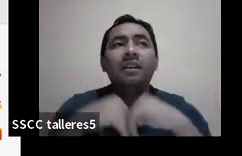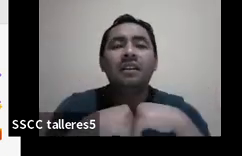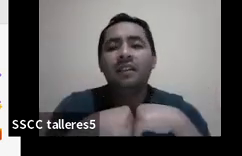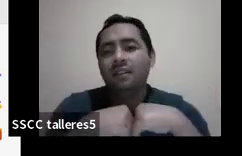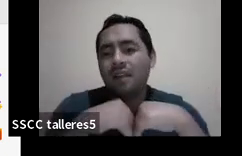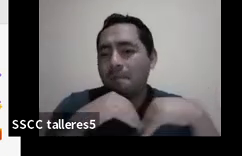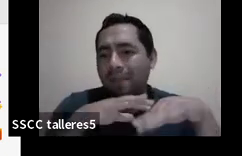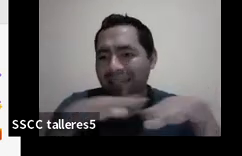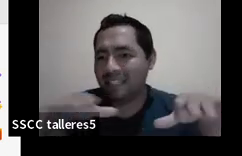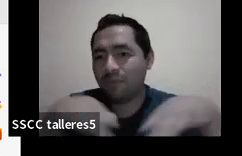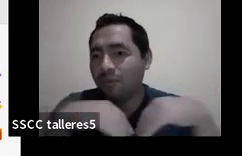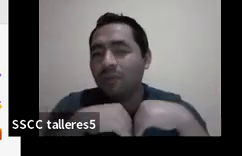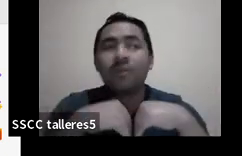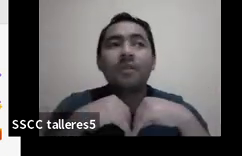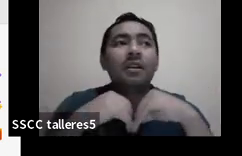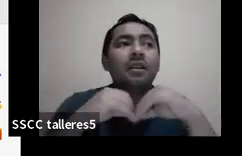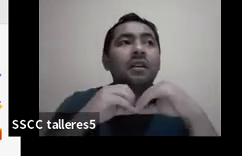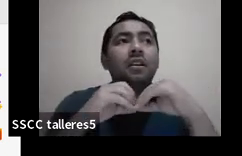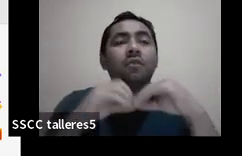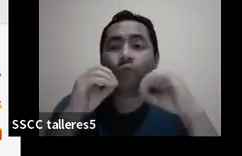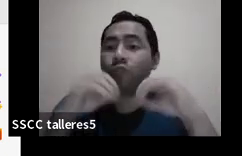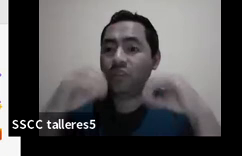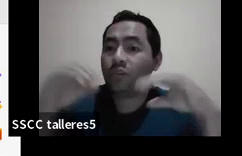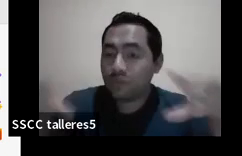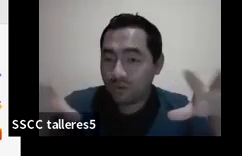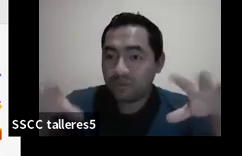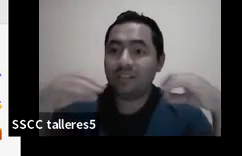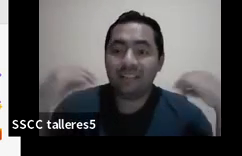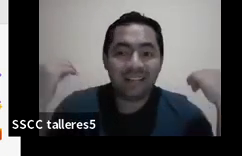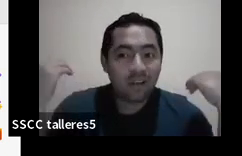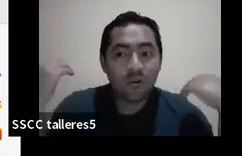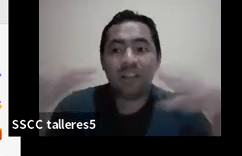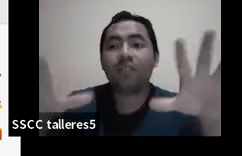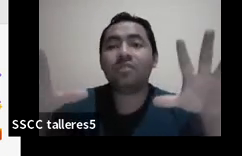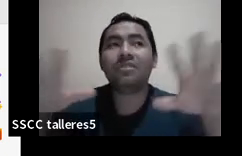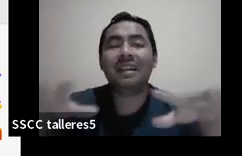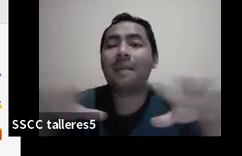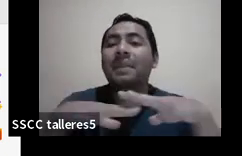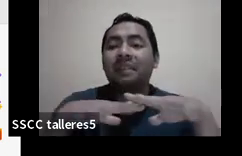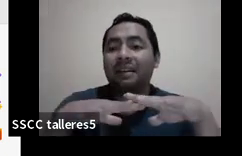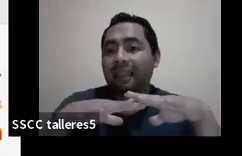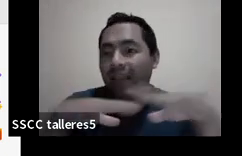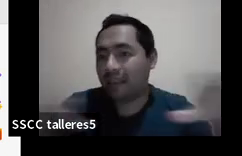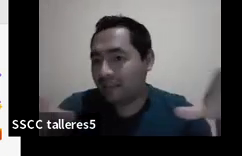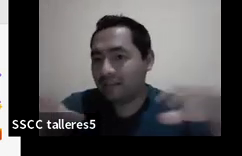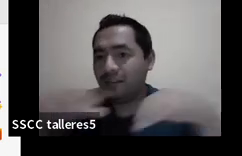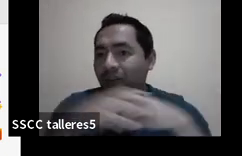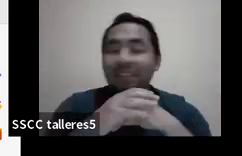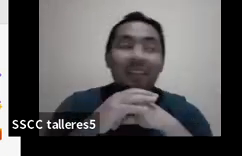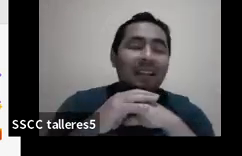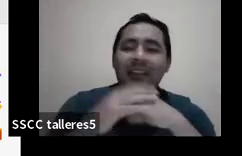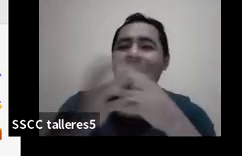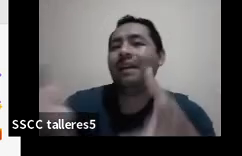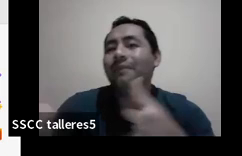inclusión. Ya, malísimo su inclusión. Muchos niños sordos están en colegios sin aprender nada,